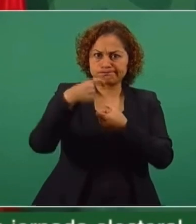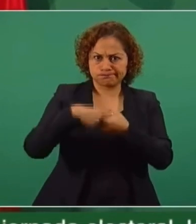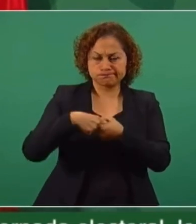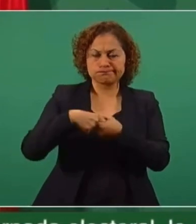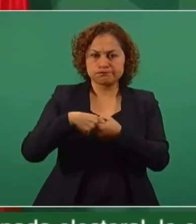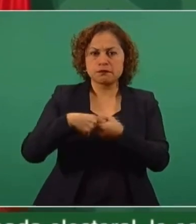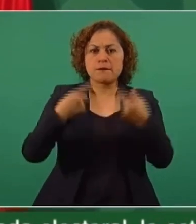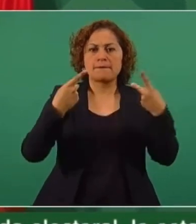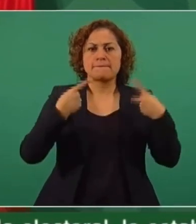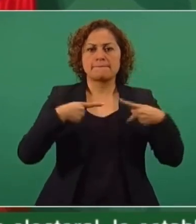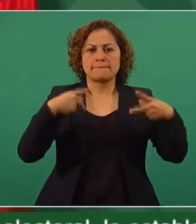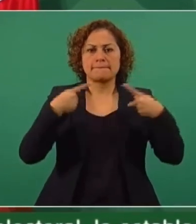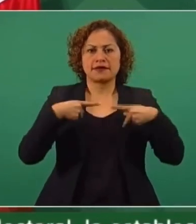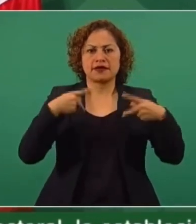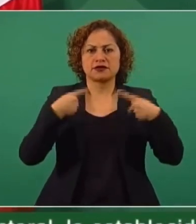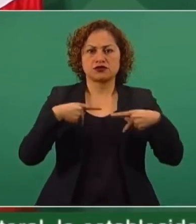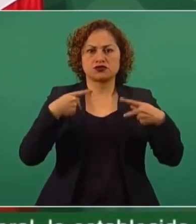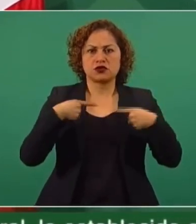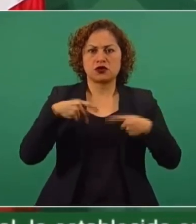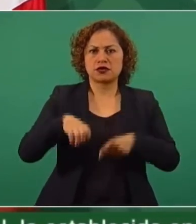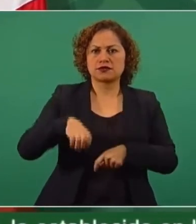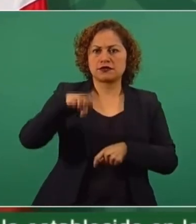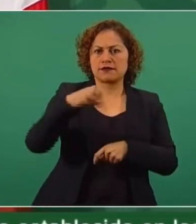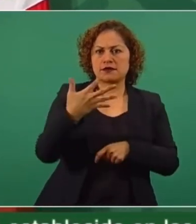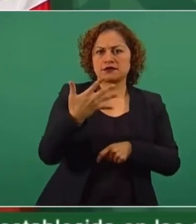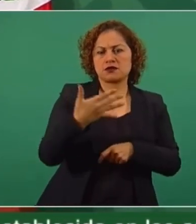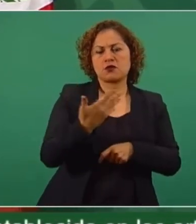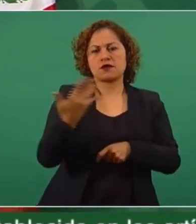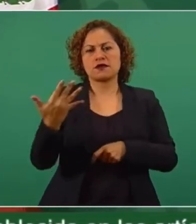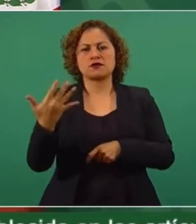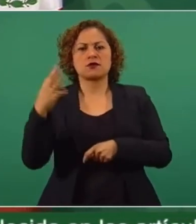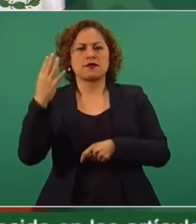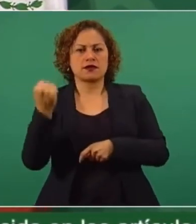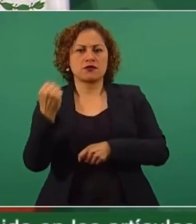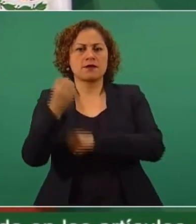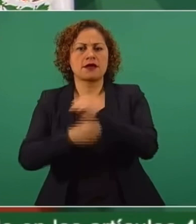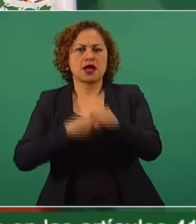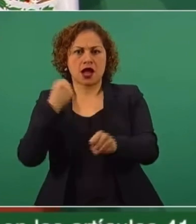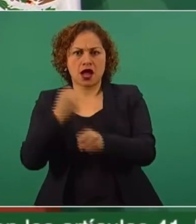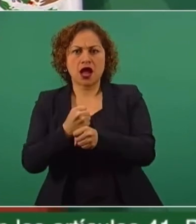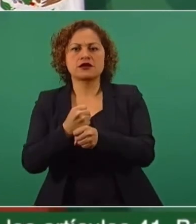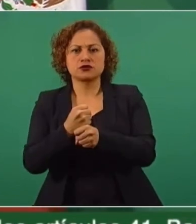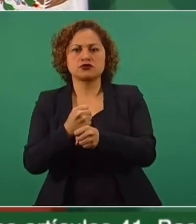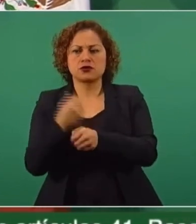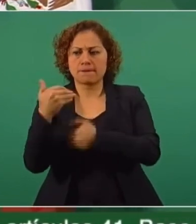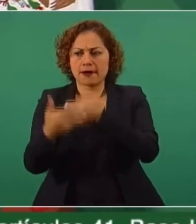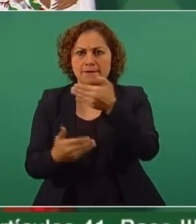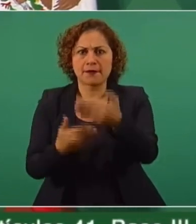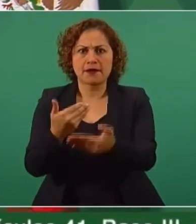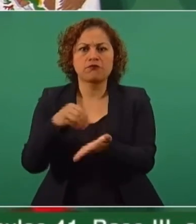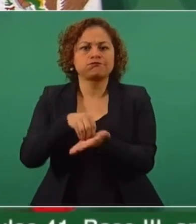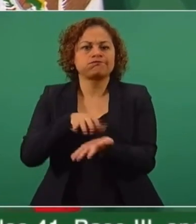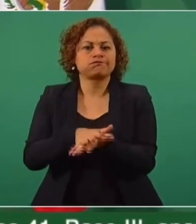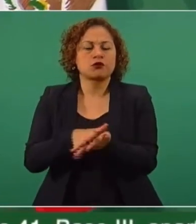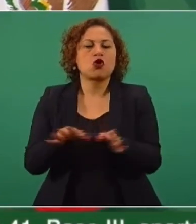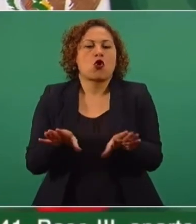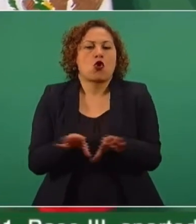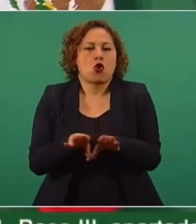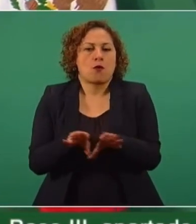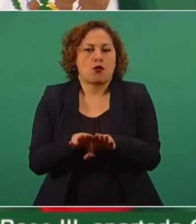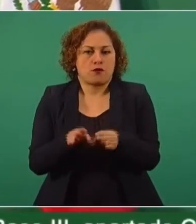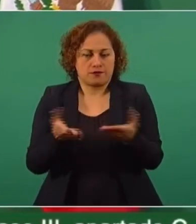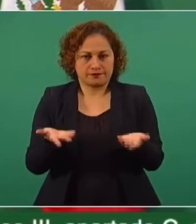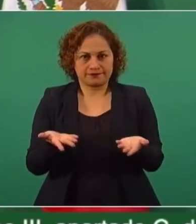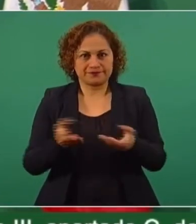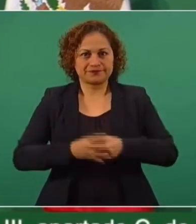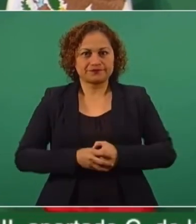vacunarse de 50 a 59, cómo va avanzando. Ayer hablamos de que